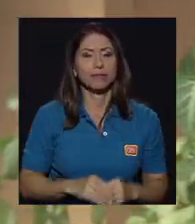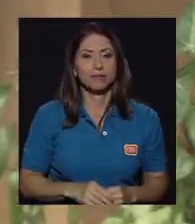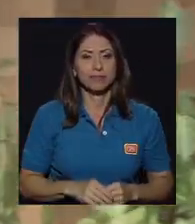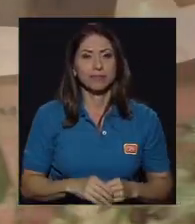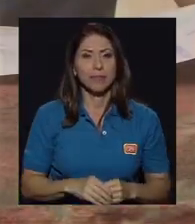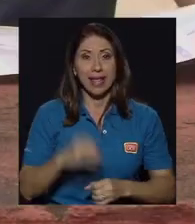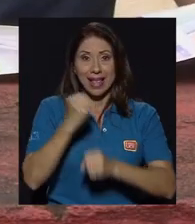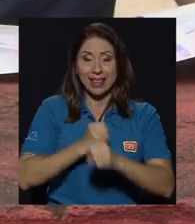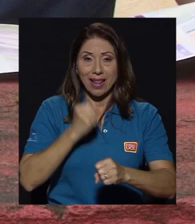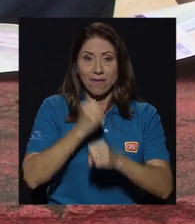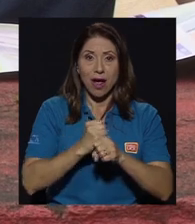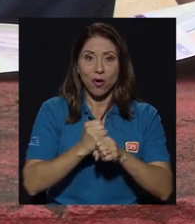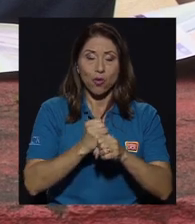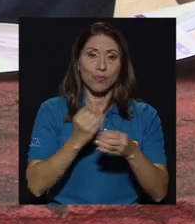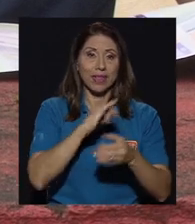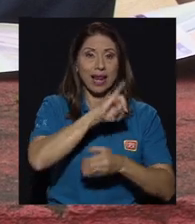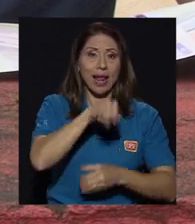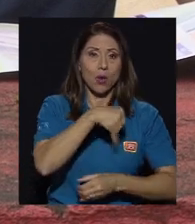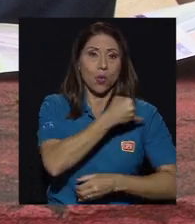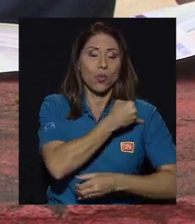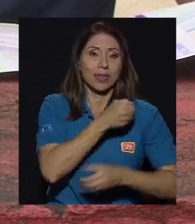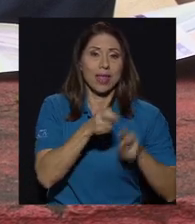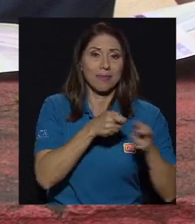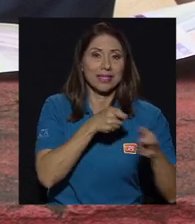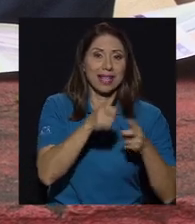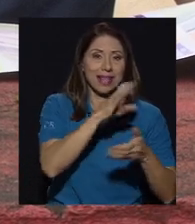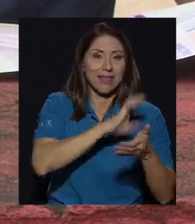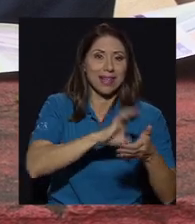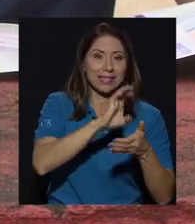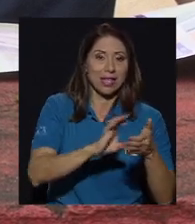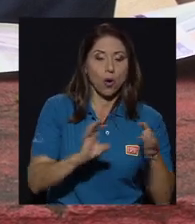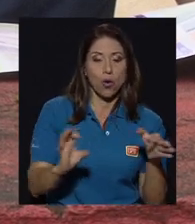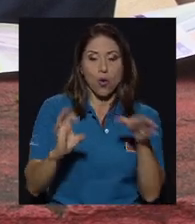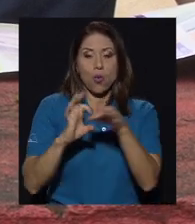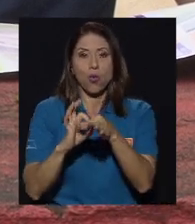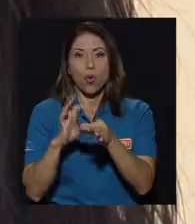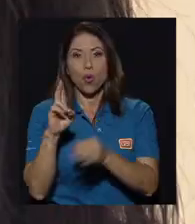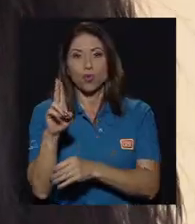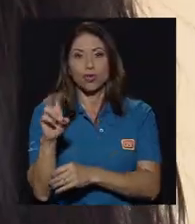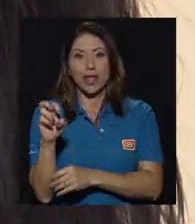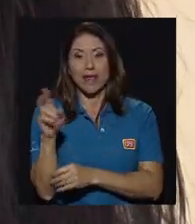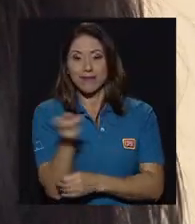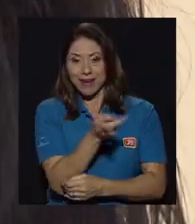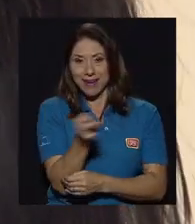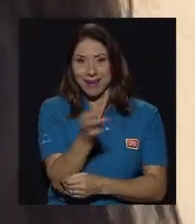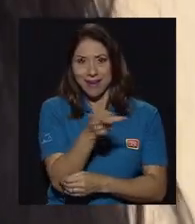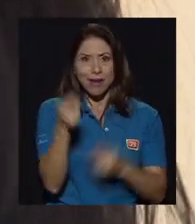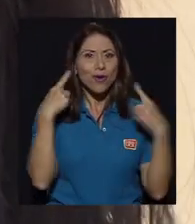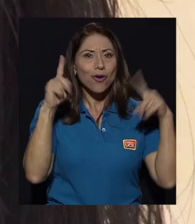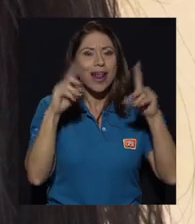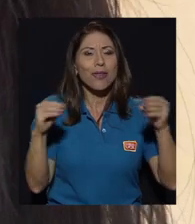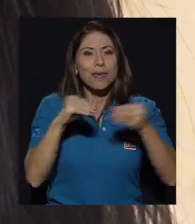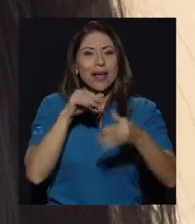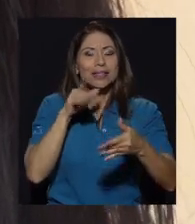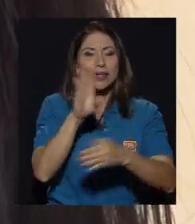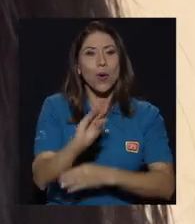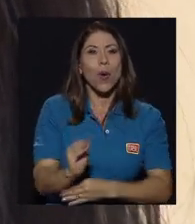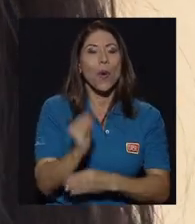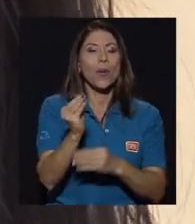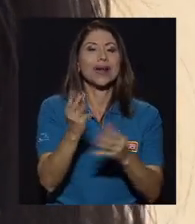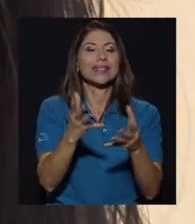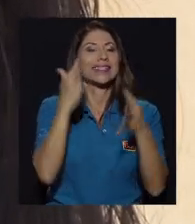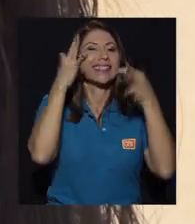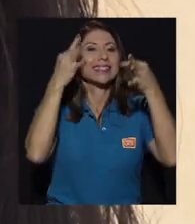estudiantes. El trabajo coordinado de la Junta Administrativa del Liceo con la UCR ha logrado que más jóvenes decidan estudiar una